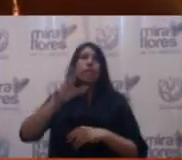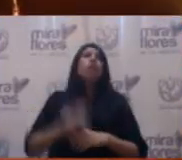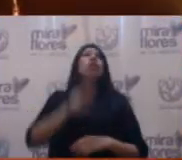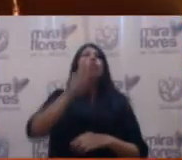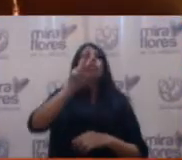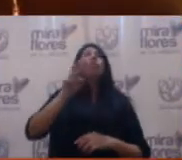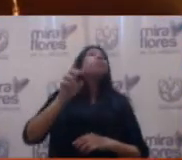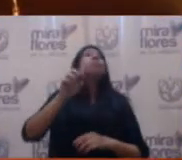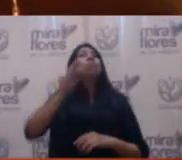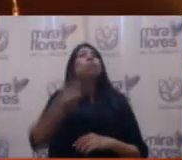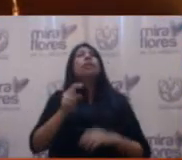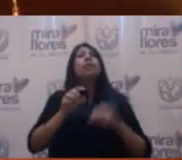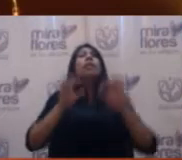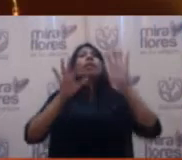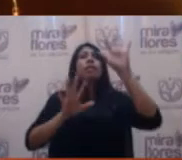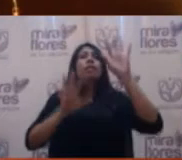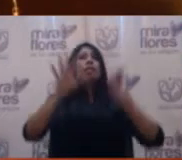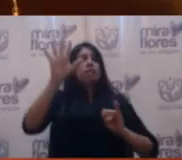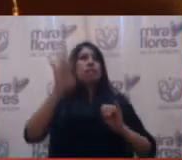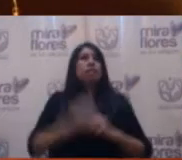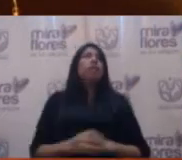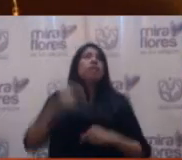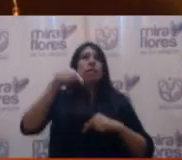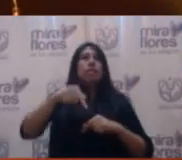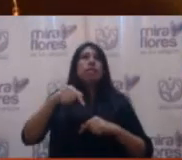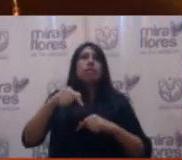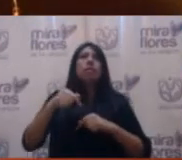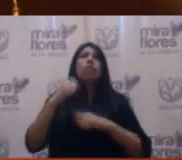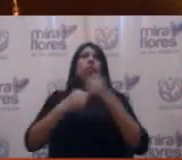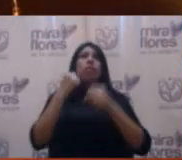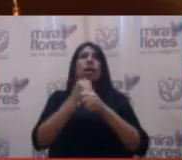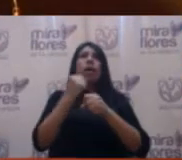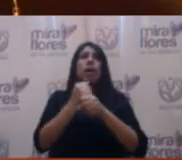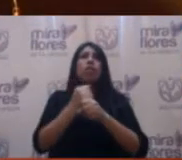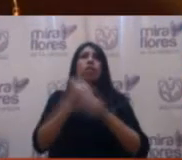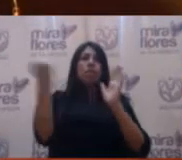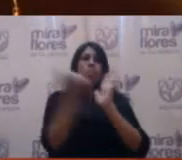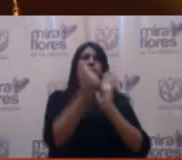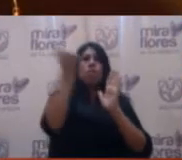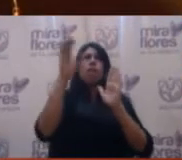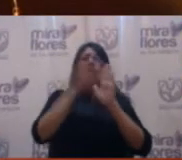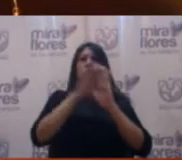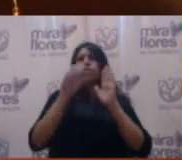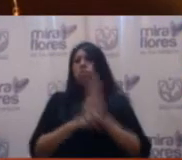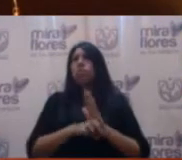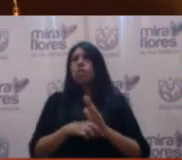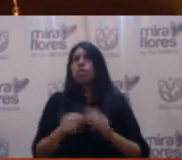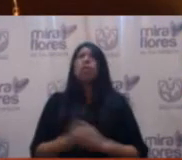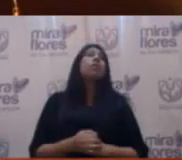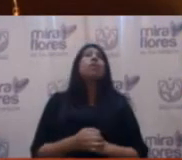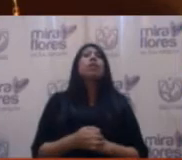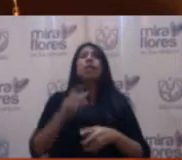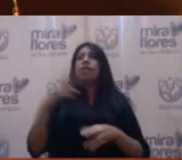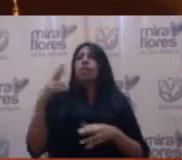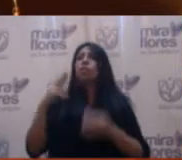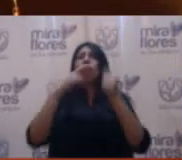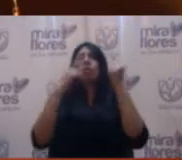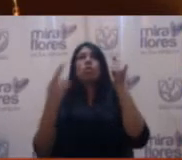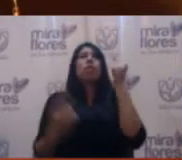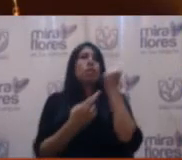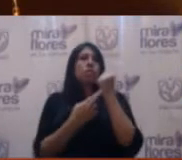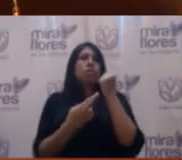063-2016 de fecha 25 de agosto del mismo año, a efectos de aprobar la nueva constitución de las comisiones ordinarias de regidores